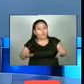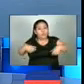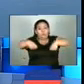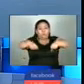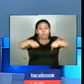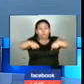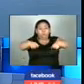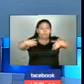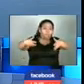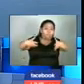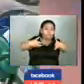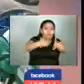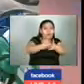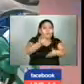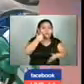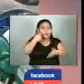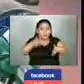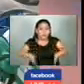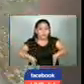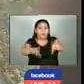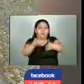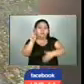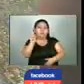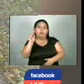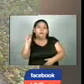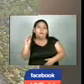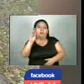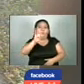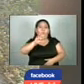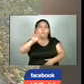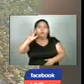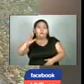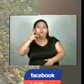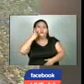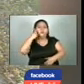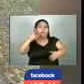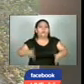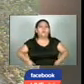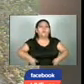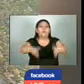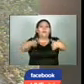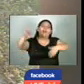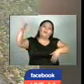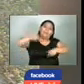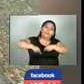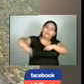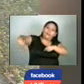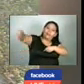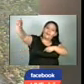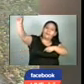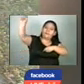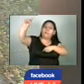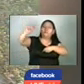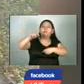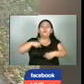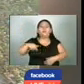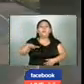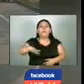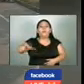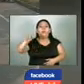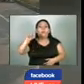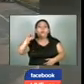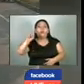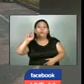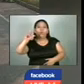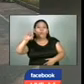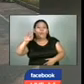de un accidente de tránsito ocurrido sobre el kilómetro 43 de la carretera Troncal del Norte, la jurisdicción de El Tule, en